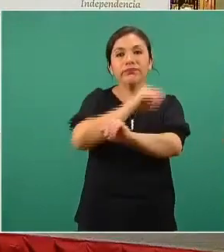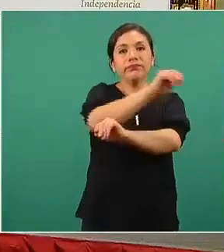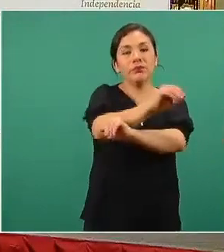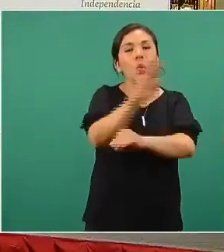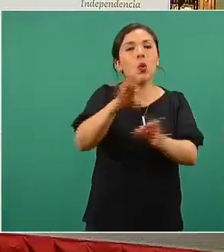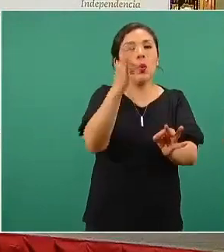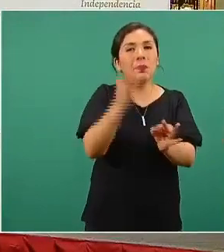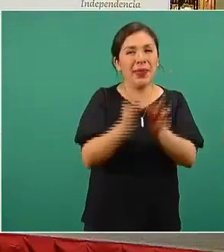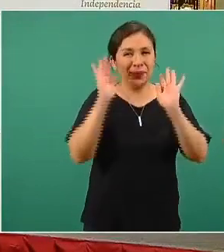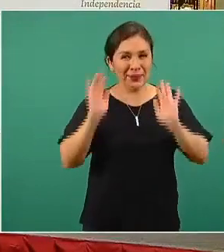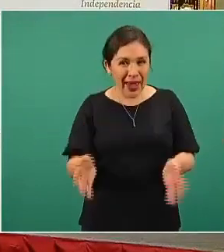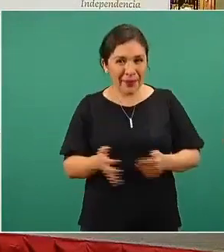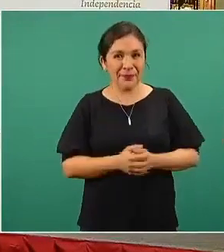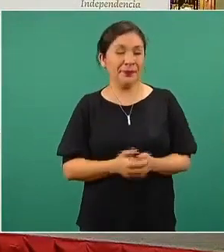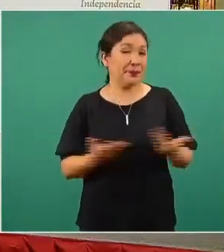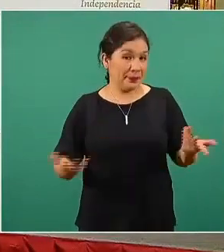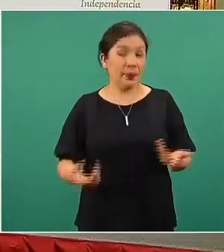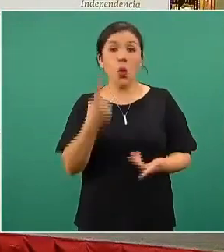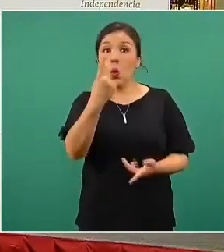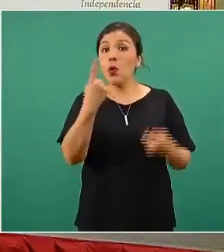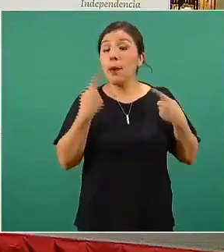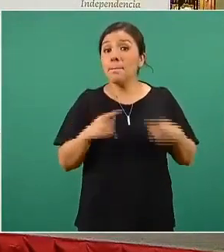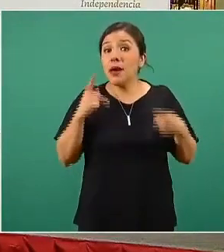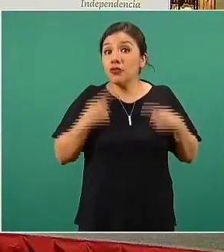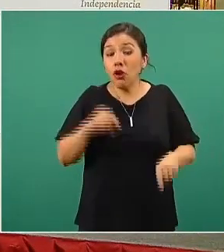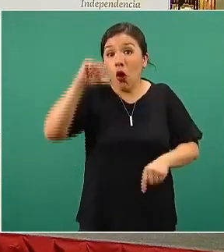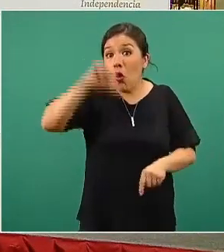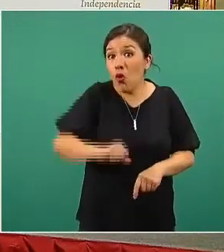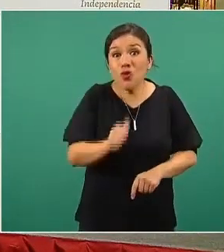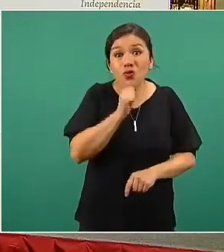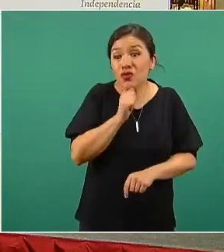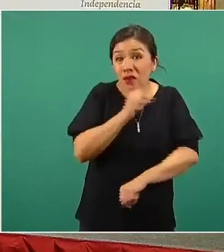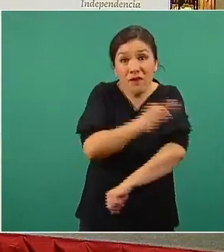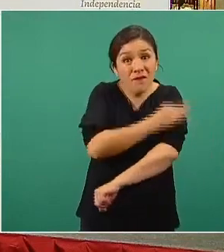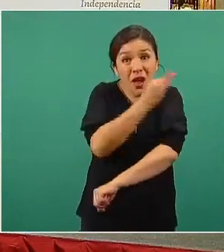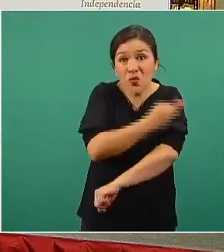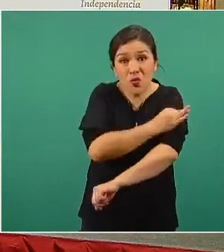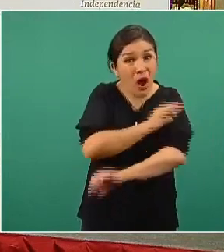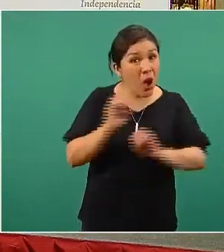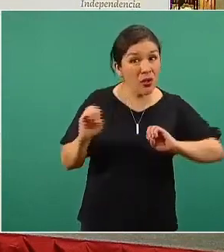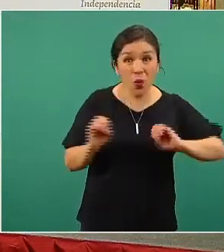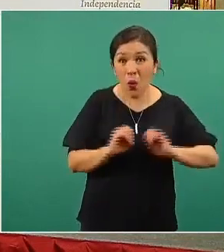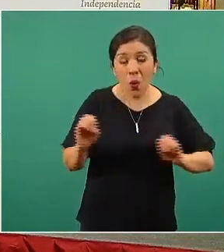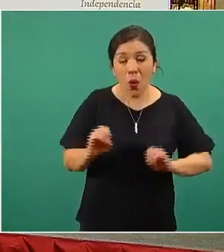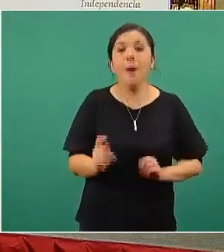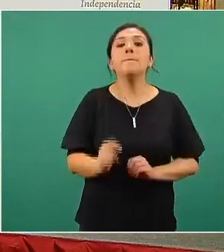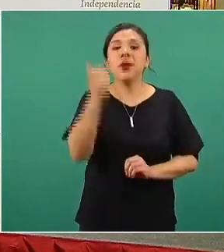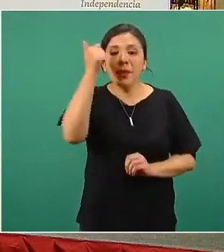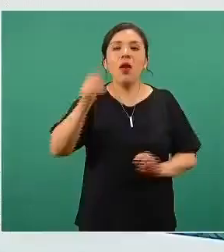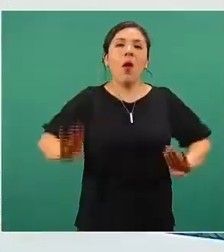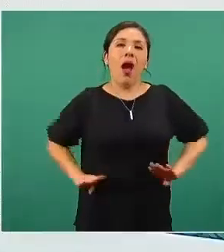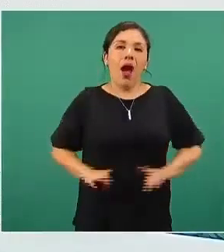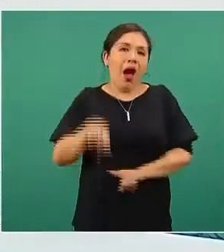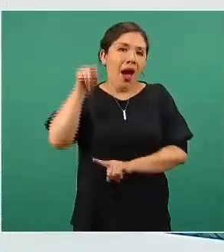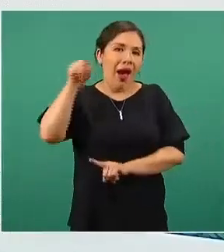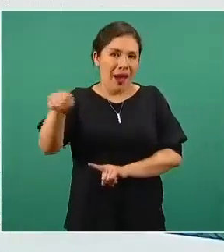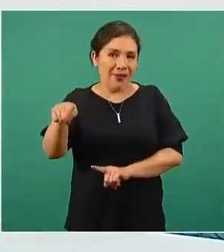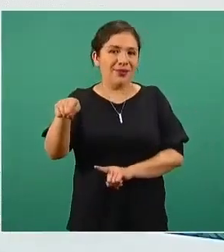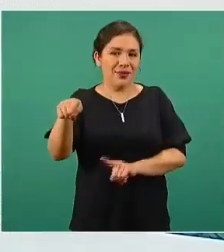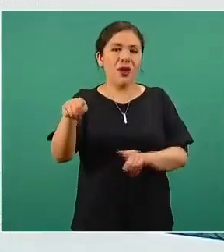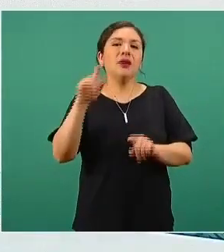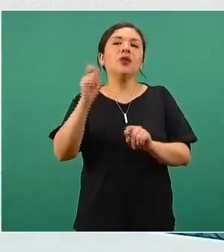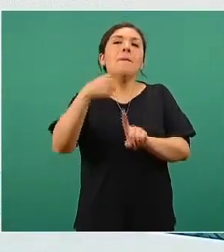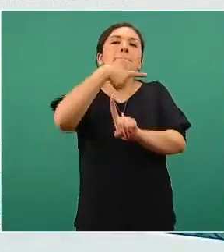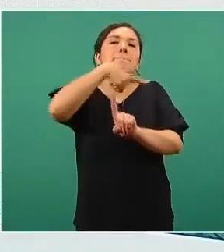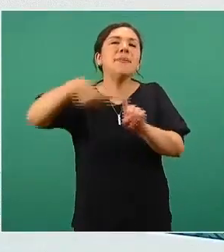categoría. De modo que una persona que hoy no ha sido vacunada, primero va a estar en esta condición,